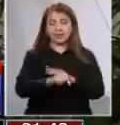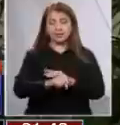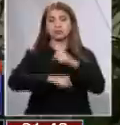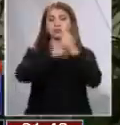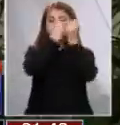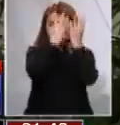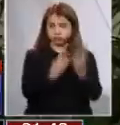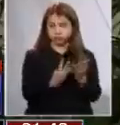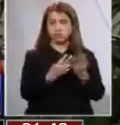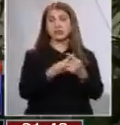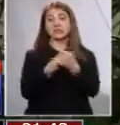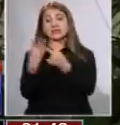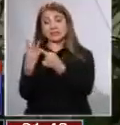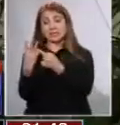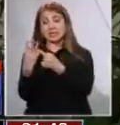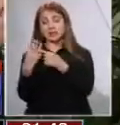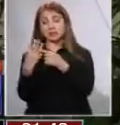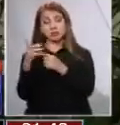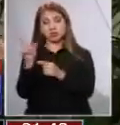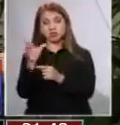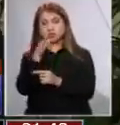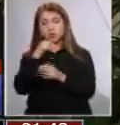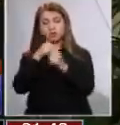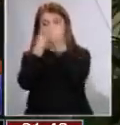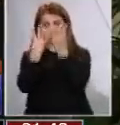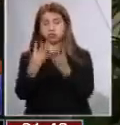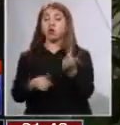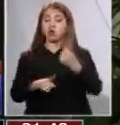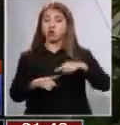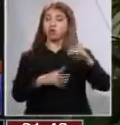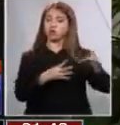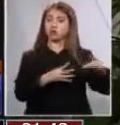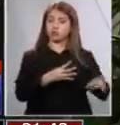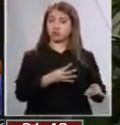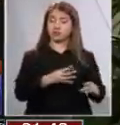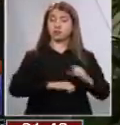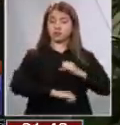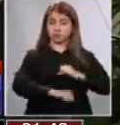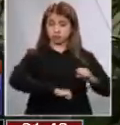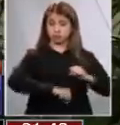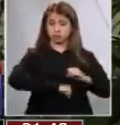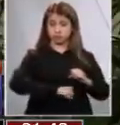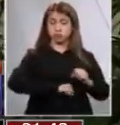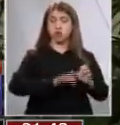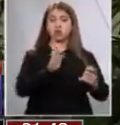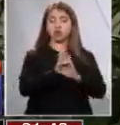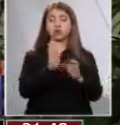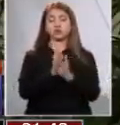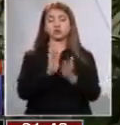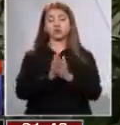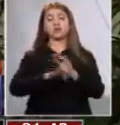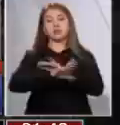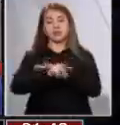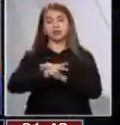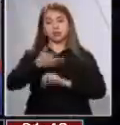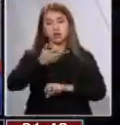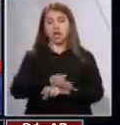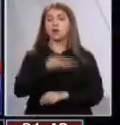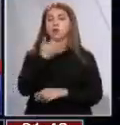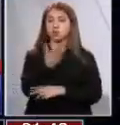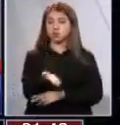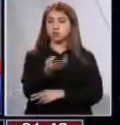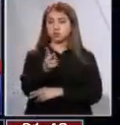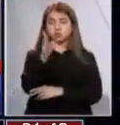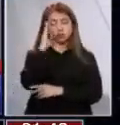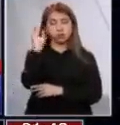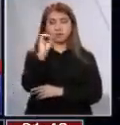tres causales no. Pero las tres, todas las otras causales que pudieran existir serían constitución de delito. Usted, en su